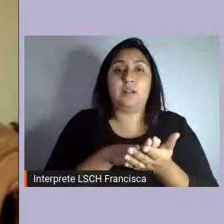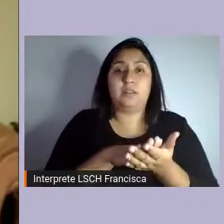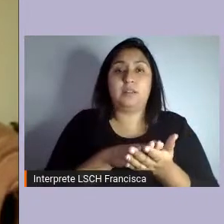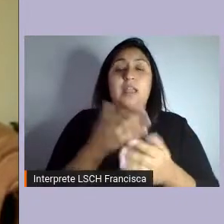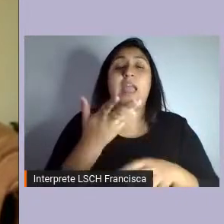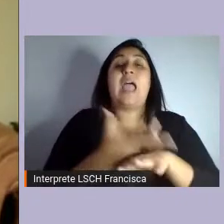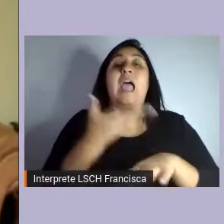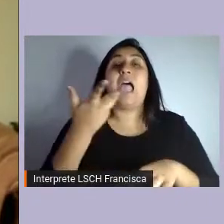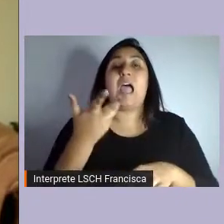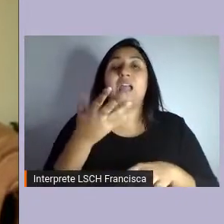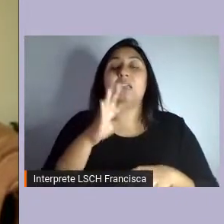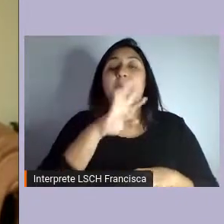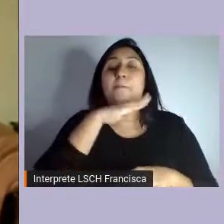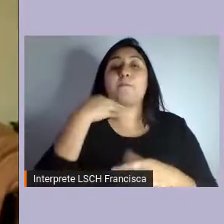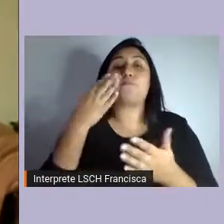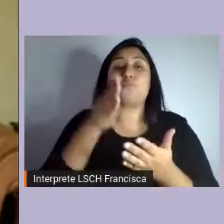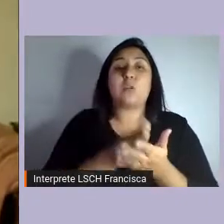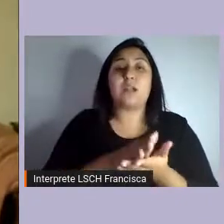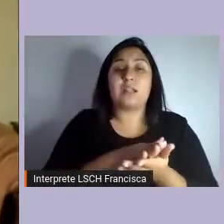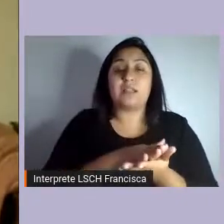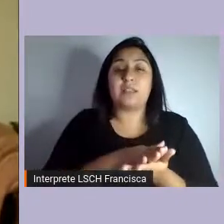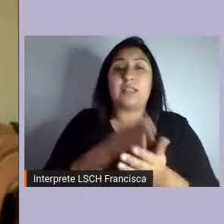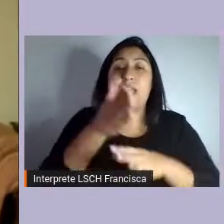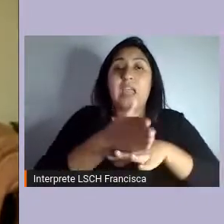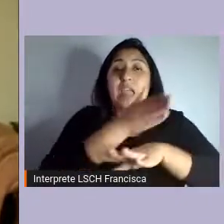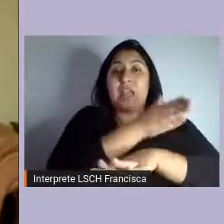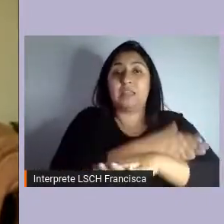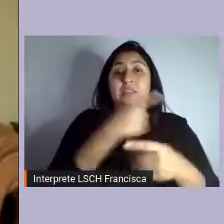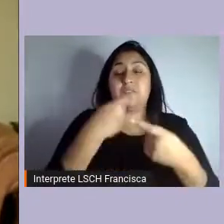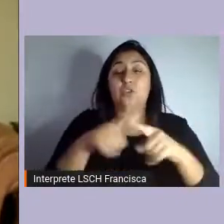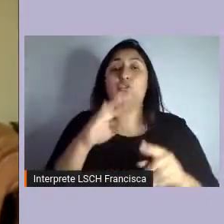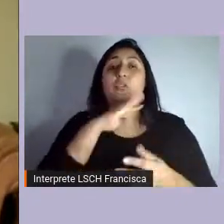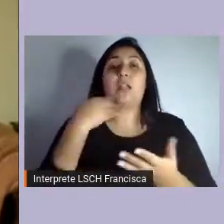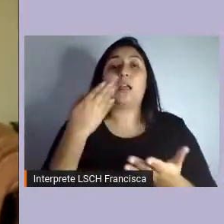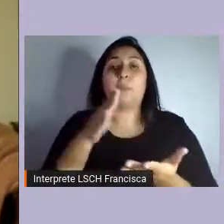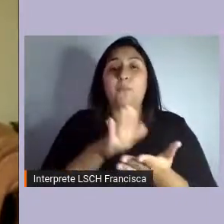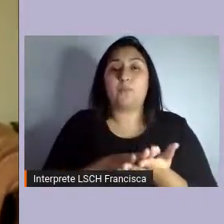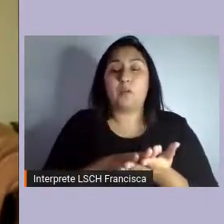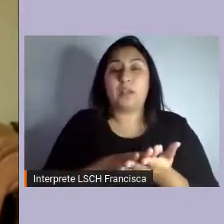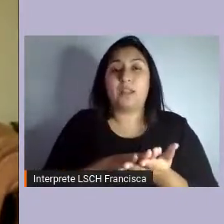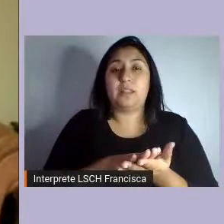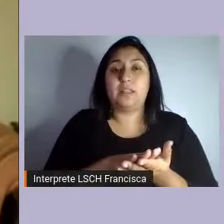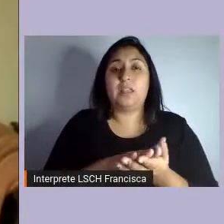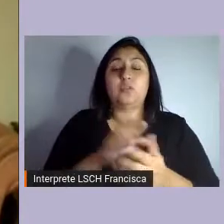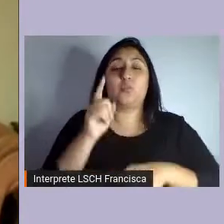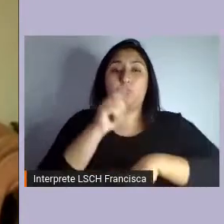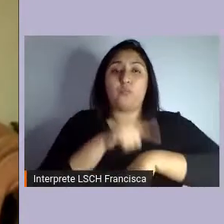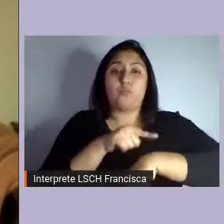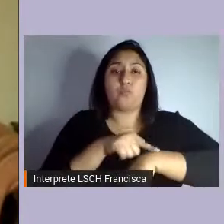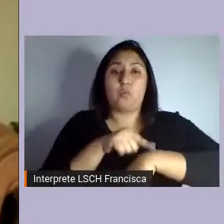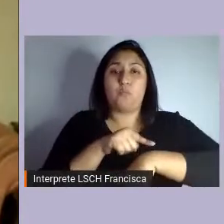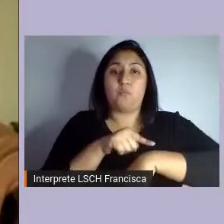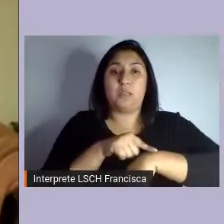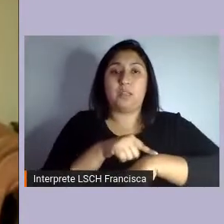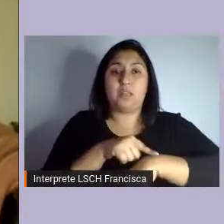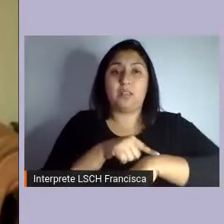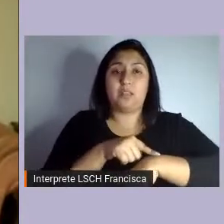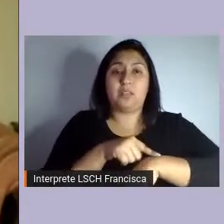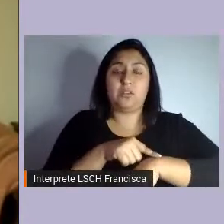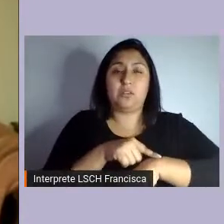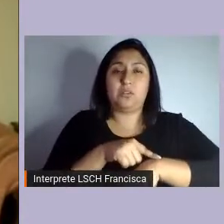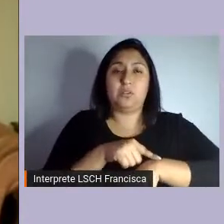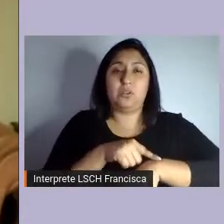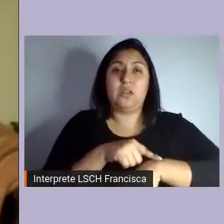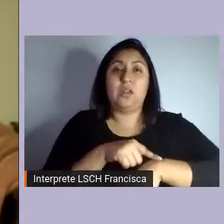ahí a otra muerte que va a ocurrir en un momento de más reciente o más coincidente